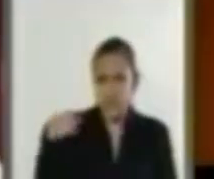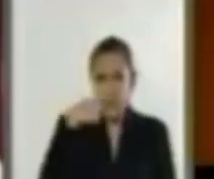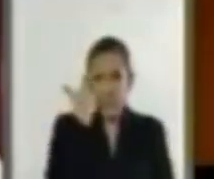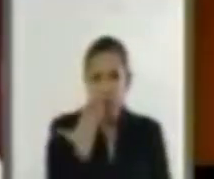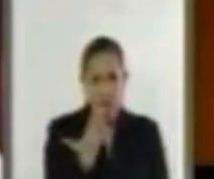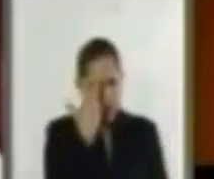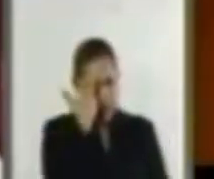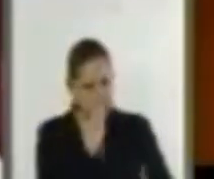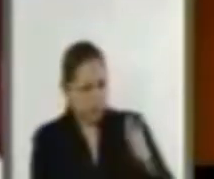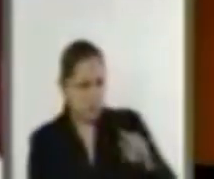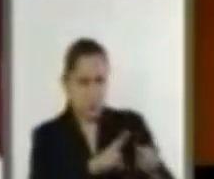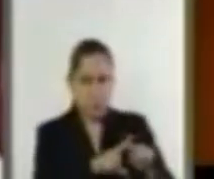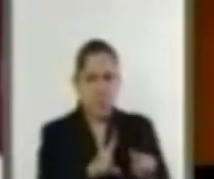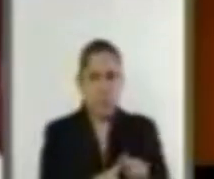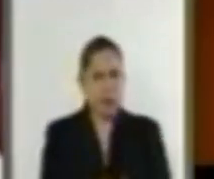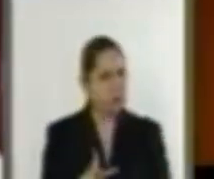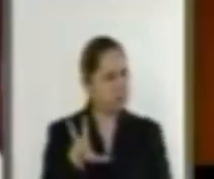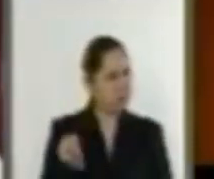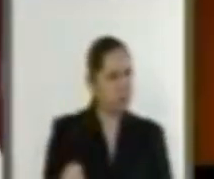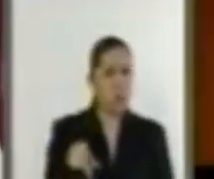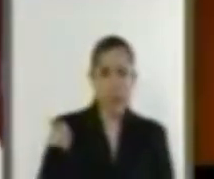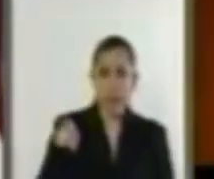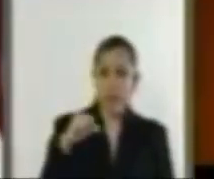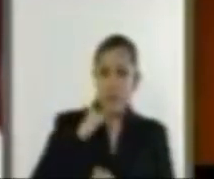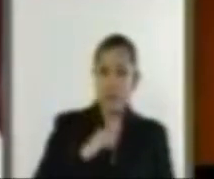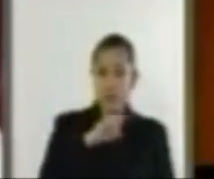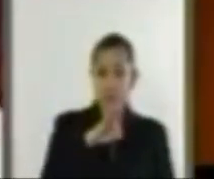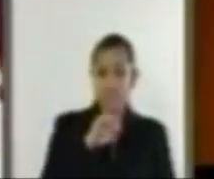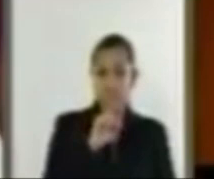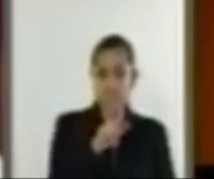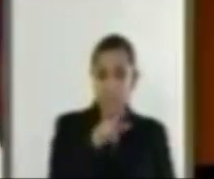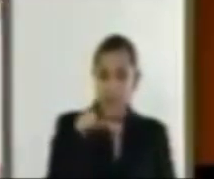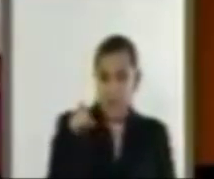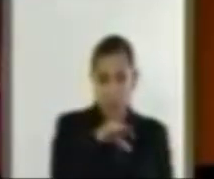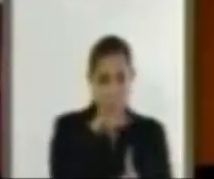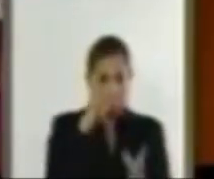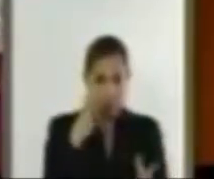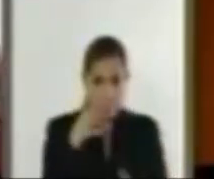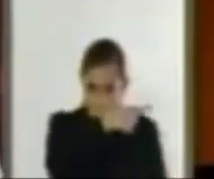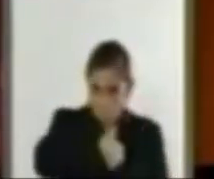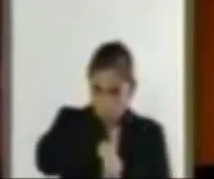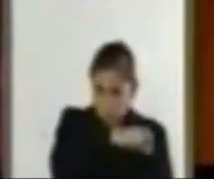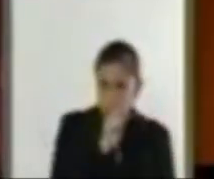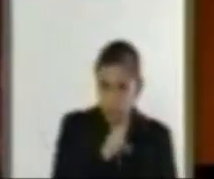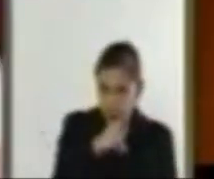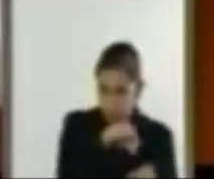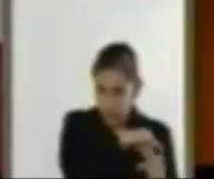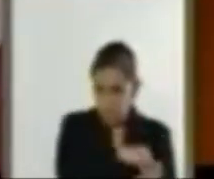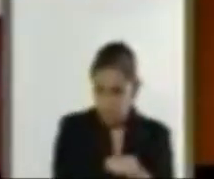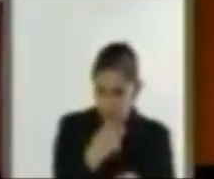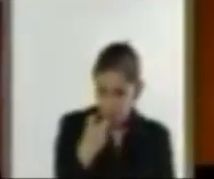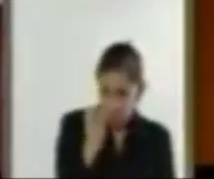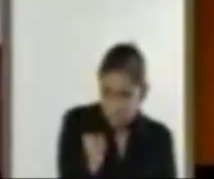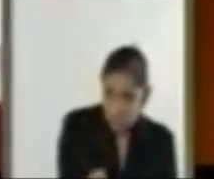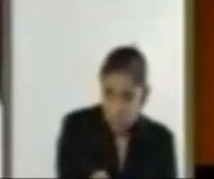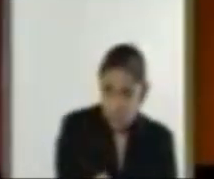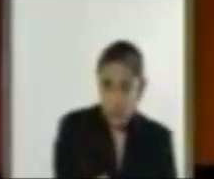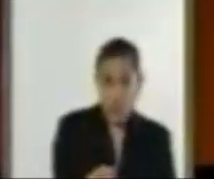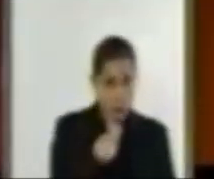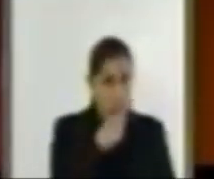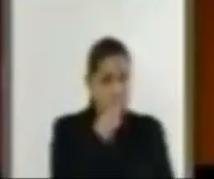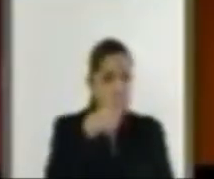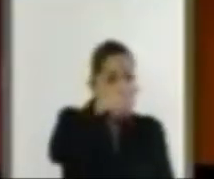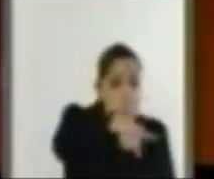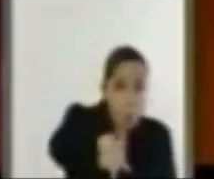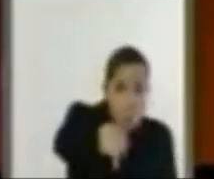debates en la Cámara de Senadores, pues no puedo tomar postura. Pero te voy a decir un par de cosas. Yo creo que también son bastante injustos con